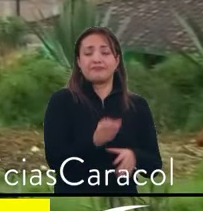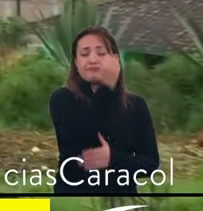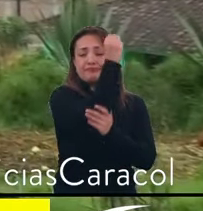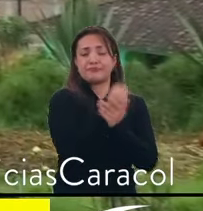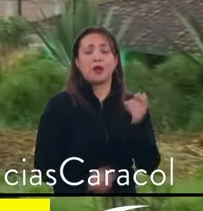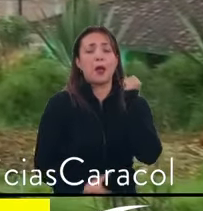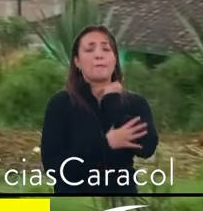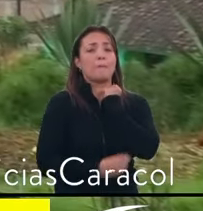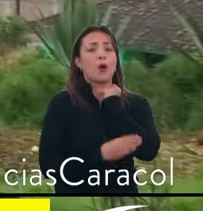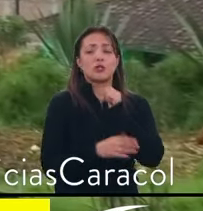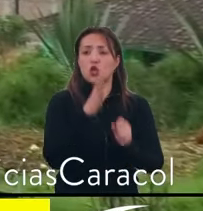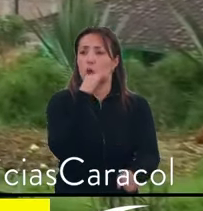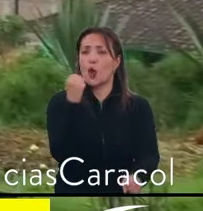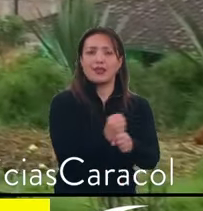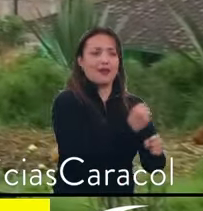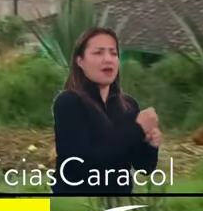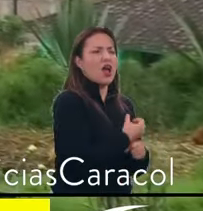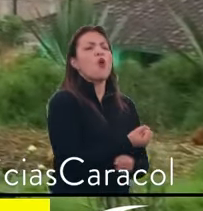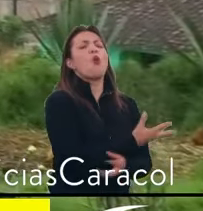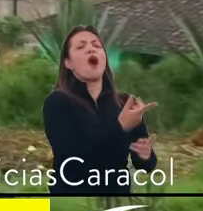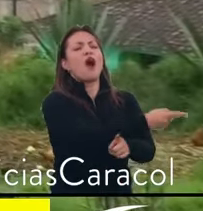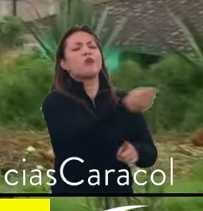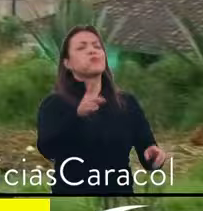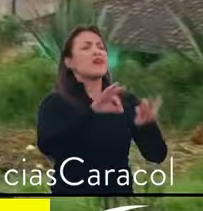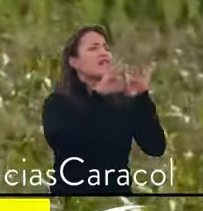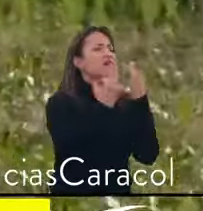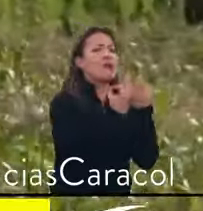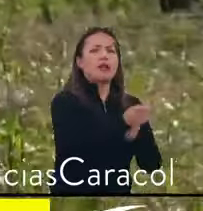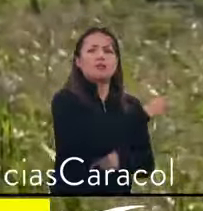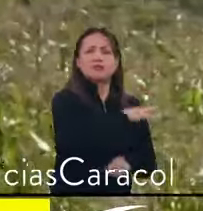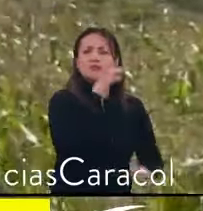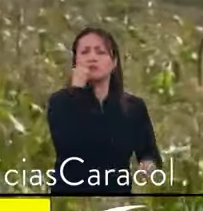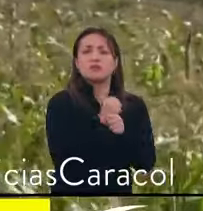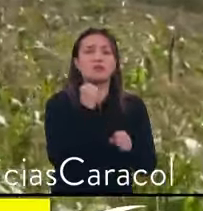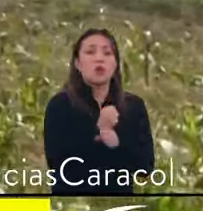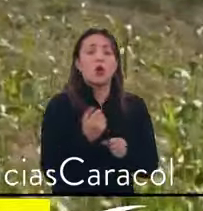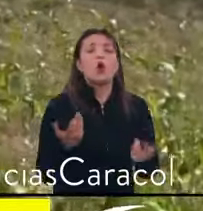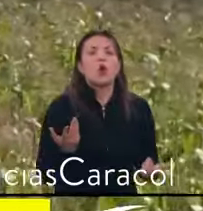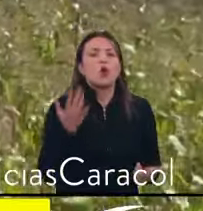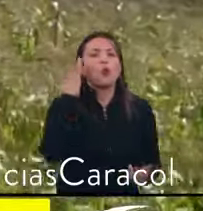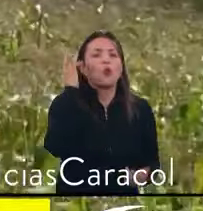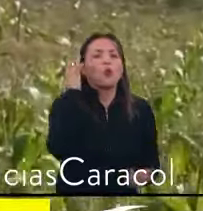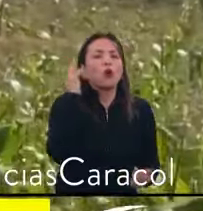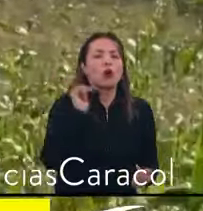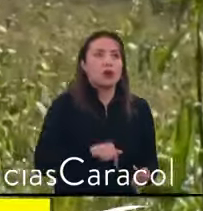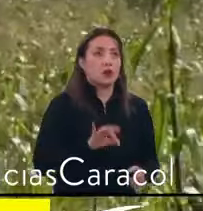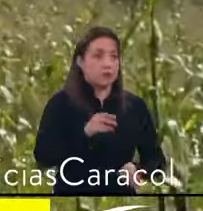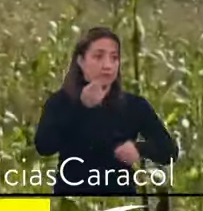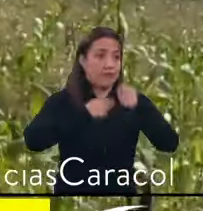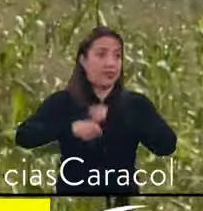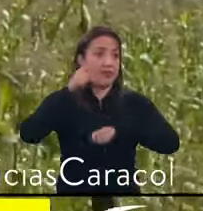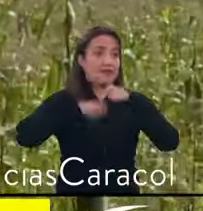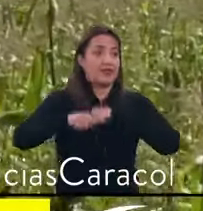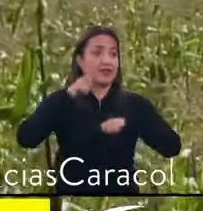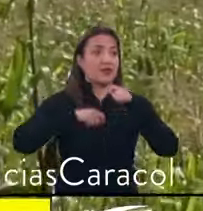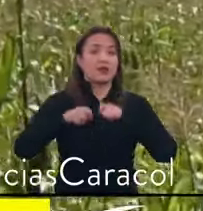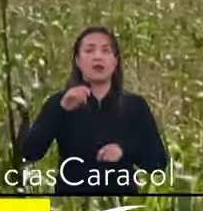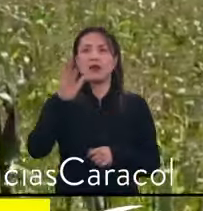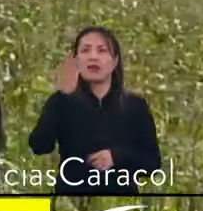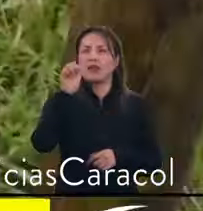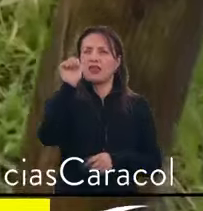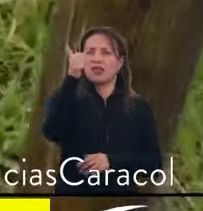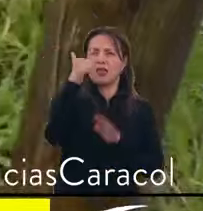trabajo. Quedamos cuántas familias sin trabajo, porque aquí se vendía un promedio de unas 10.000